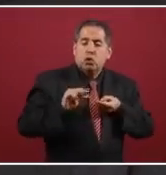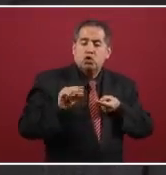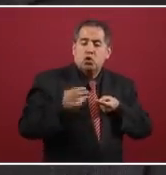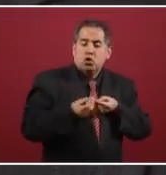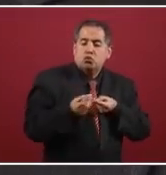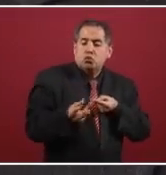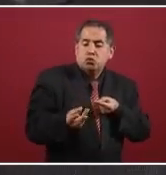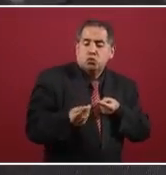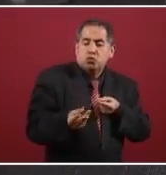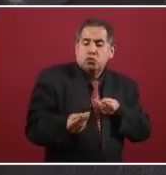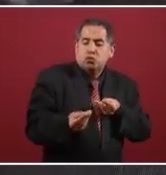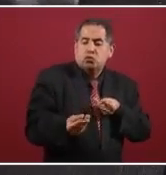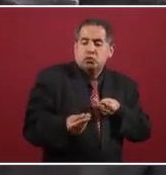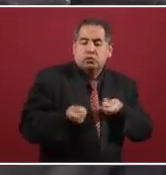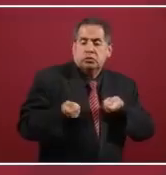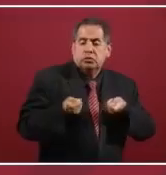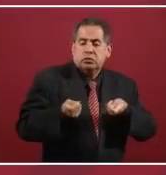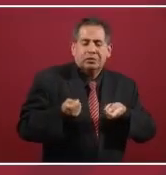su